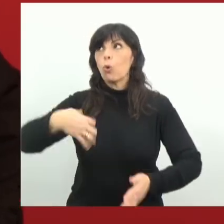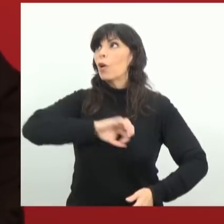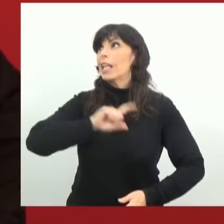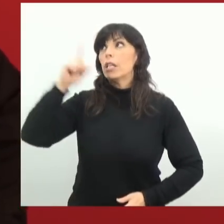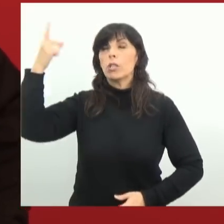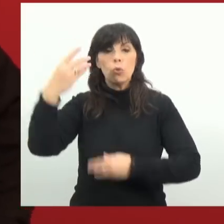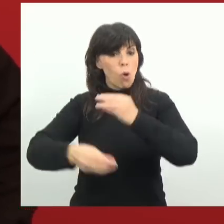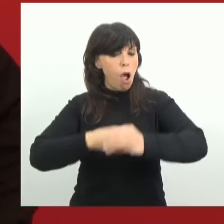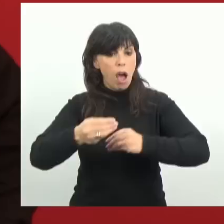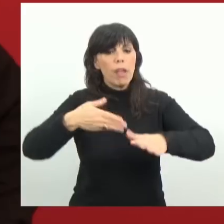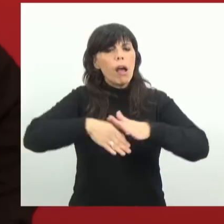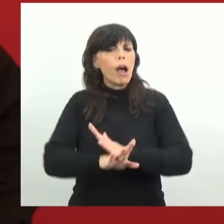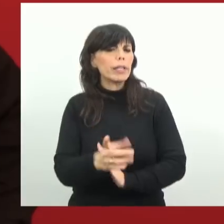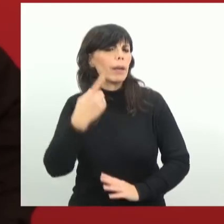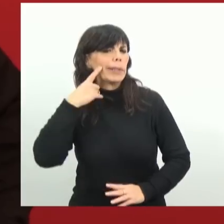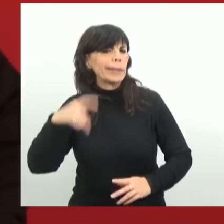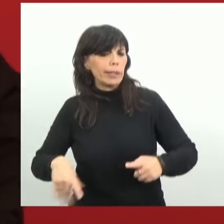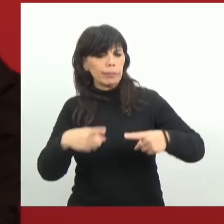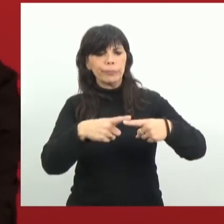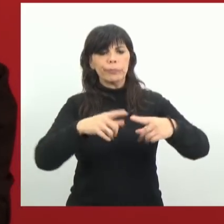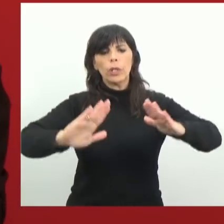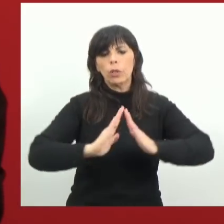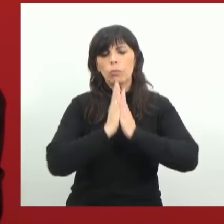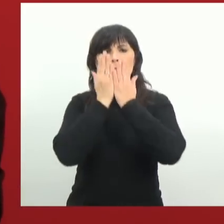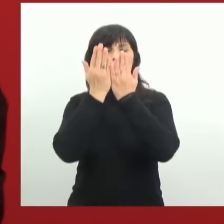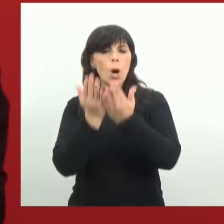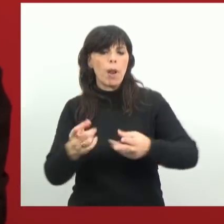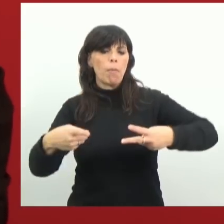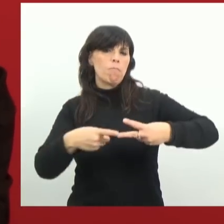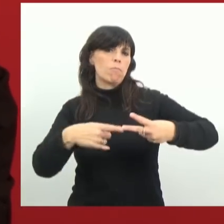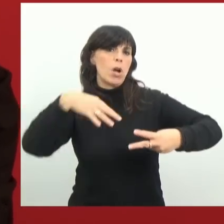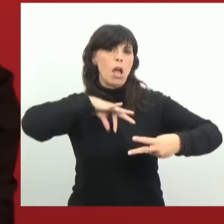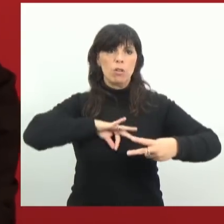hace a través de la palabra y del Espíritu.